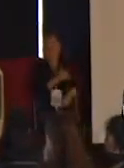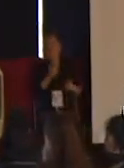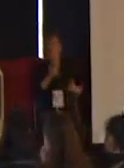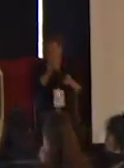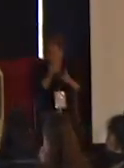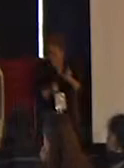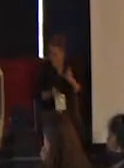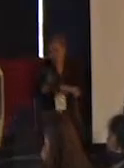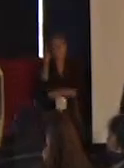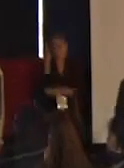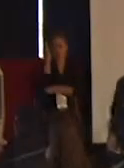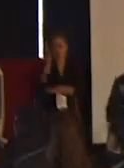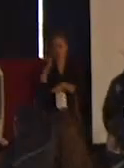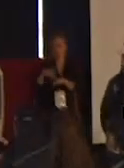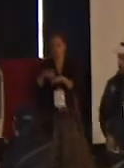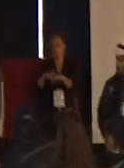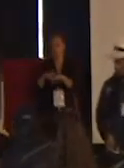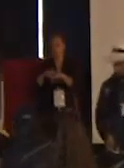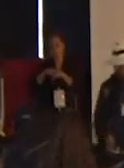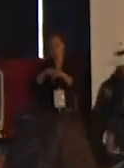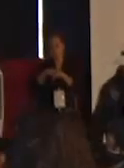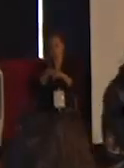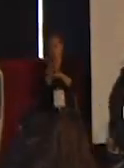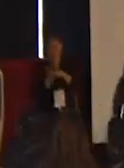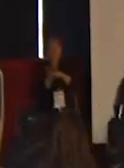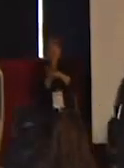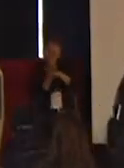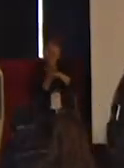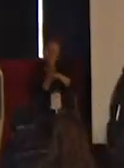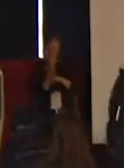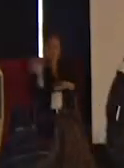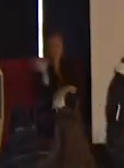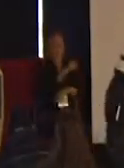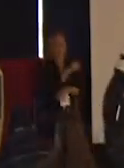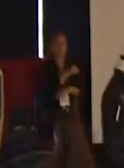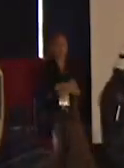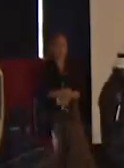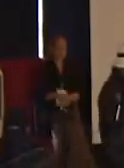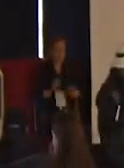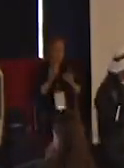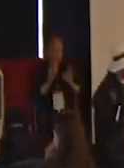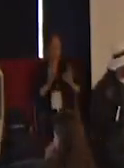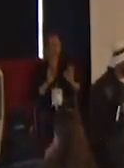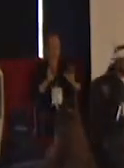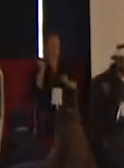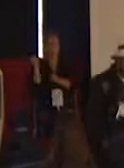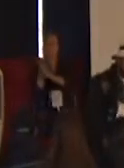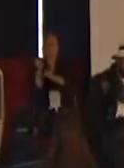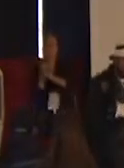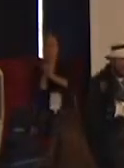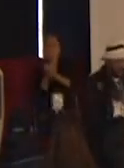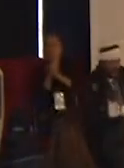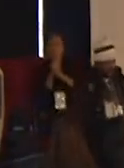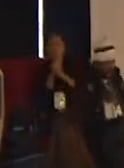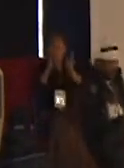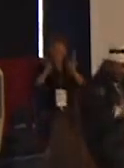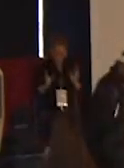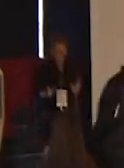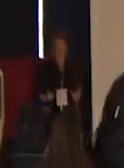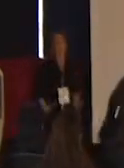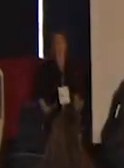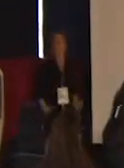parte cerramos. Una recomendación, la idea en este ejercicio es estar dispuestos a trabajar con nuestro